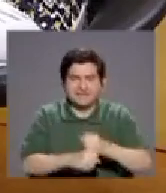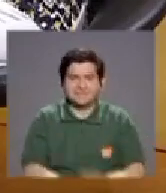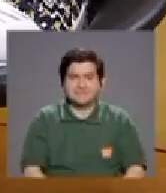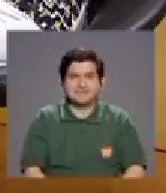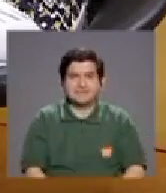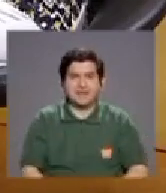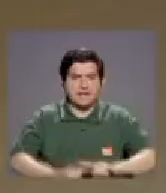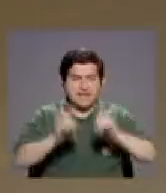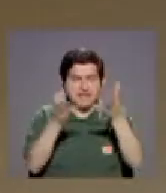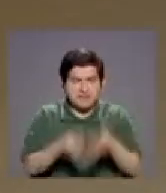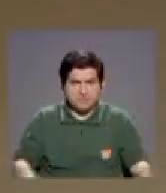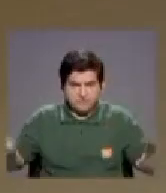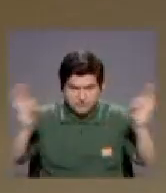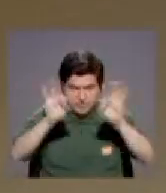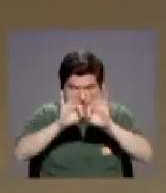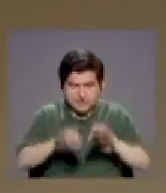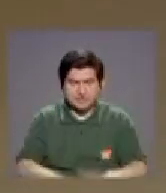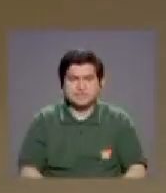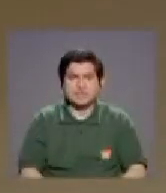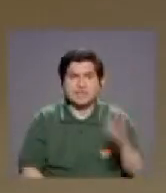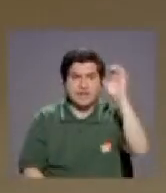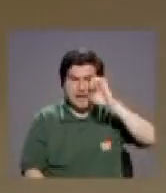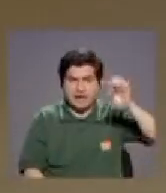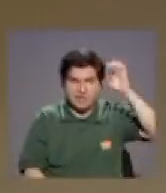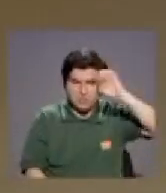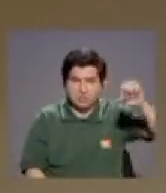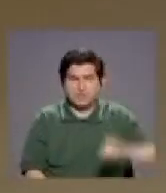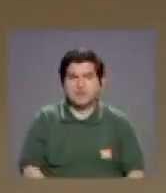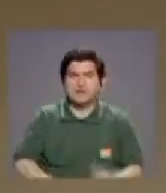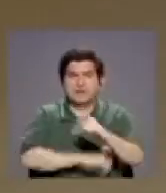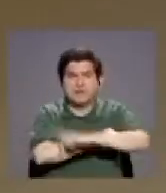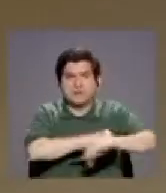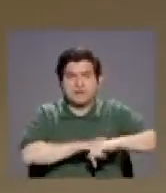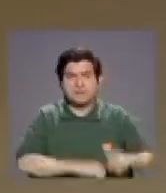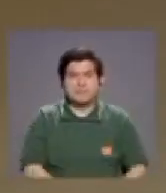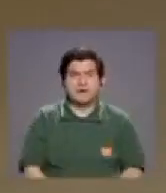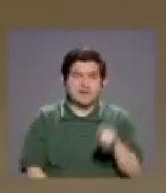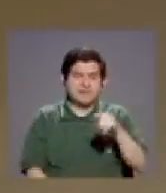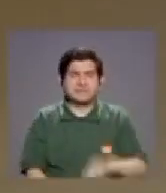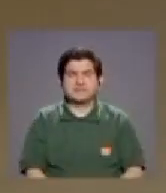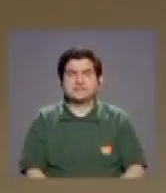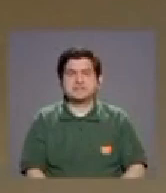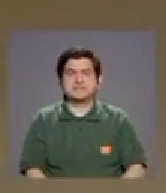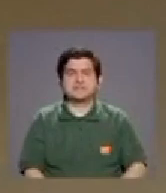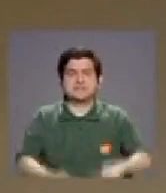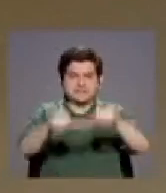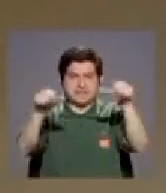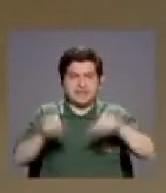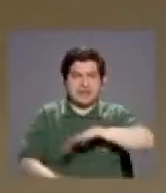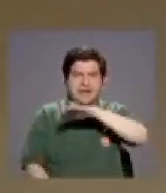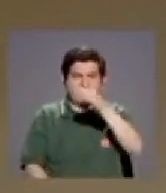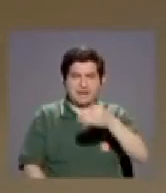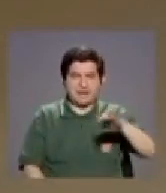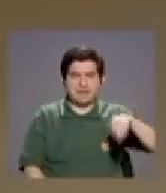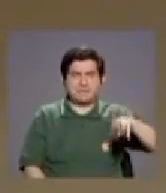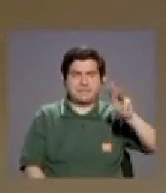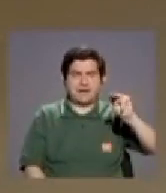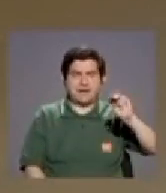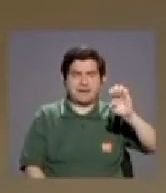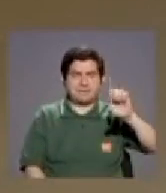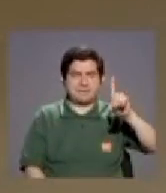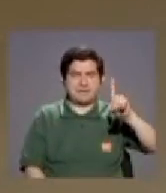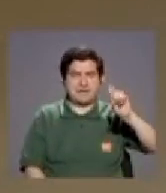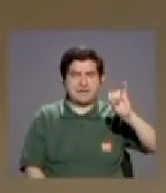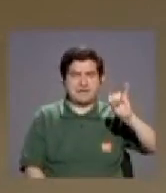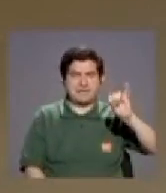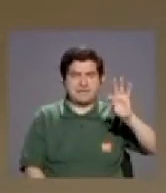muy importante, digamos, en Europa. Los países mediterráneos se parecen mucho a lo que hacemos nosotros. Los países nórdicos